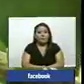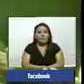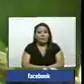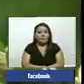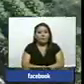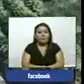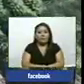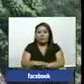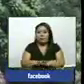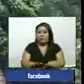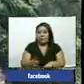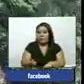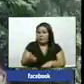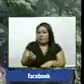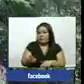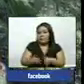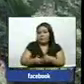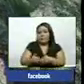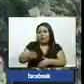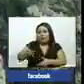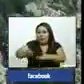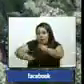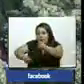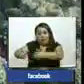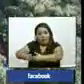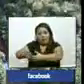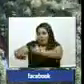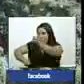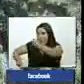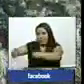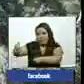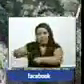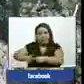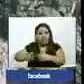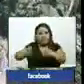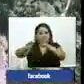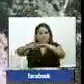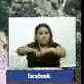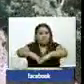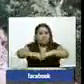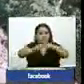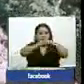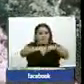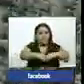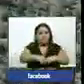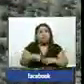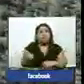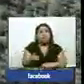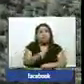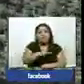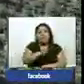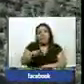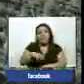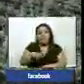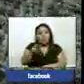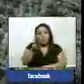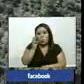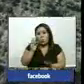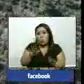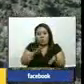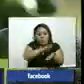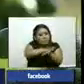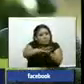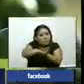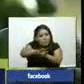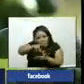A pocos días que empiece la corta de café, los cafetales están en pésimas condiciones y los caficultores no tienen dinero para pagar la limpieza de